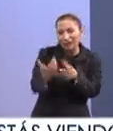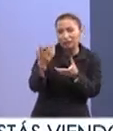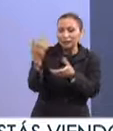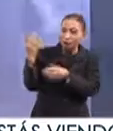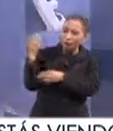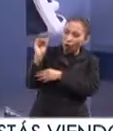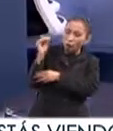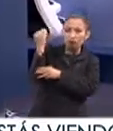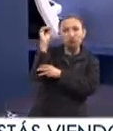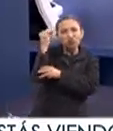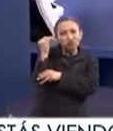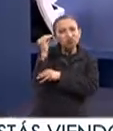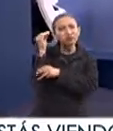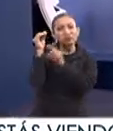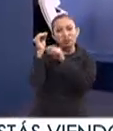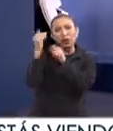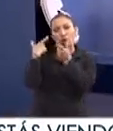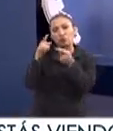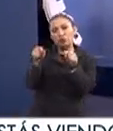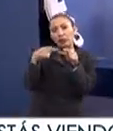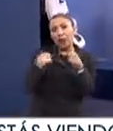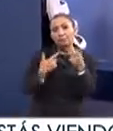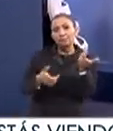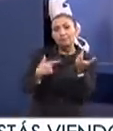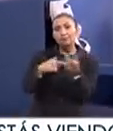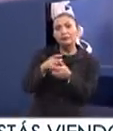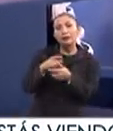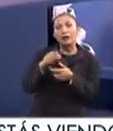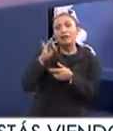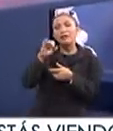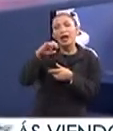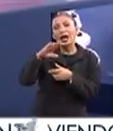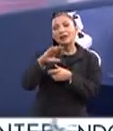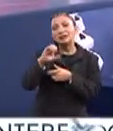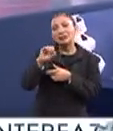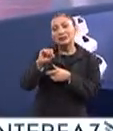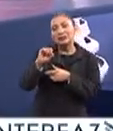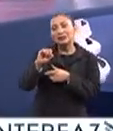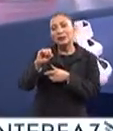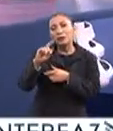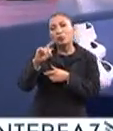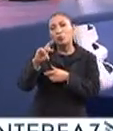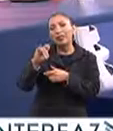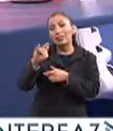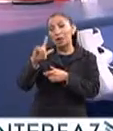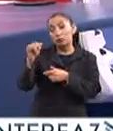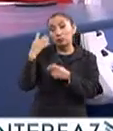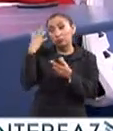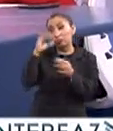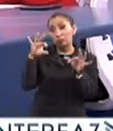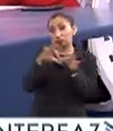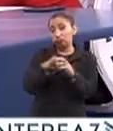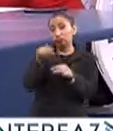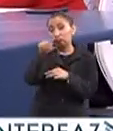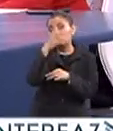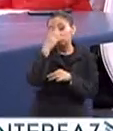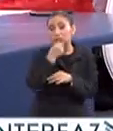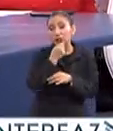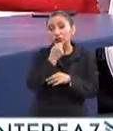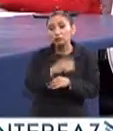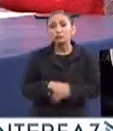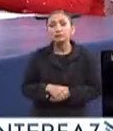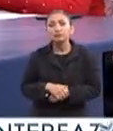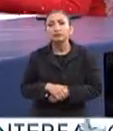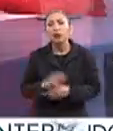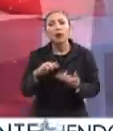hacemos con los títeres y además con la música en vivo de Franz Buentello, que genera una cosa increíble para ellos. ¿Cómo